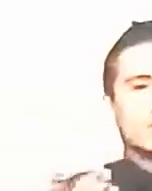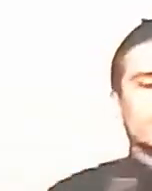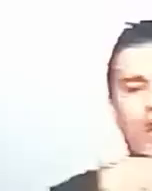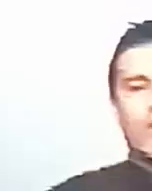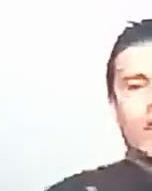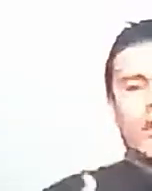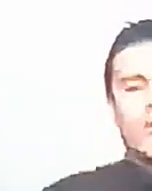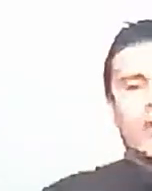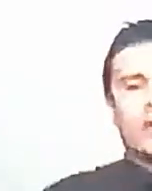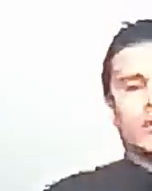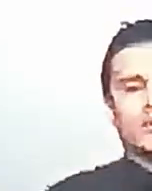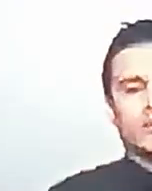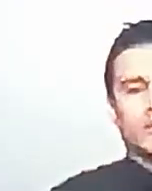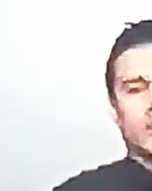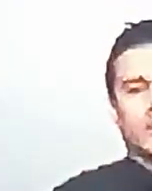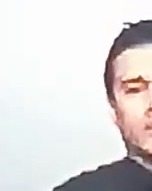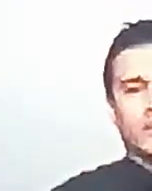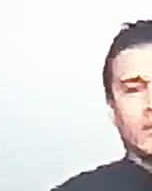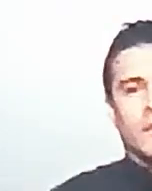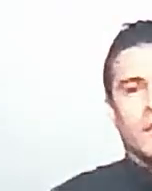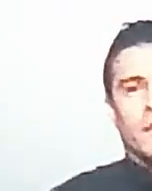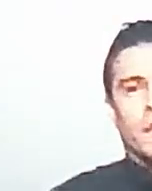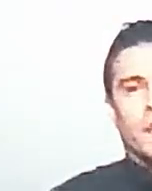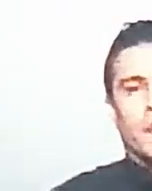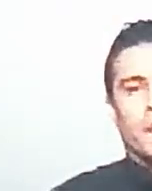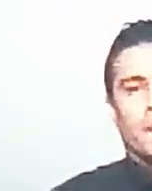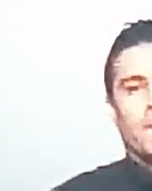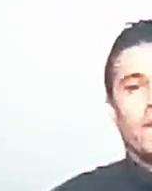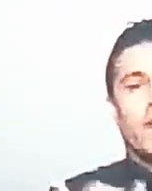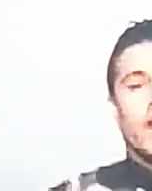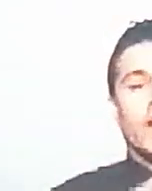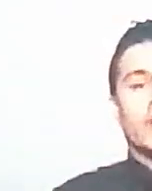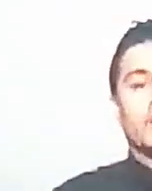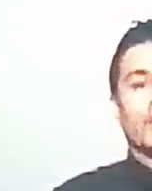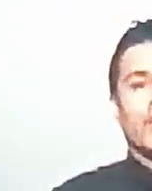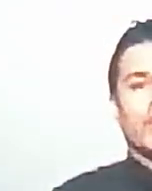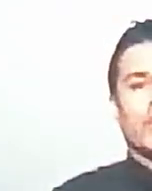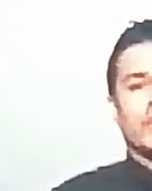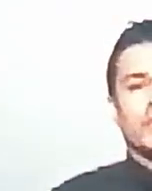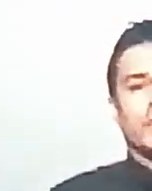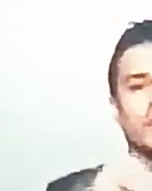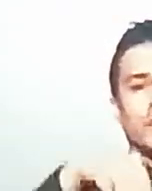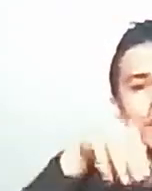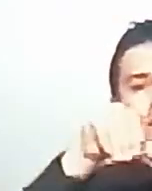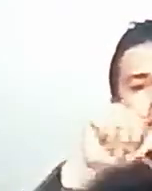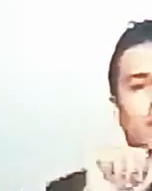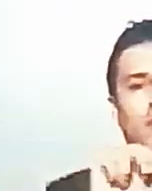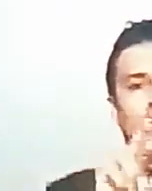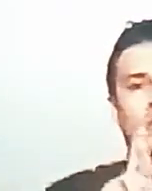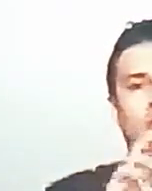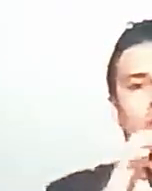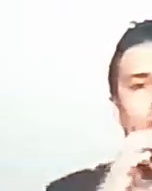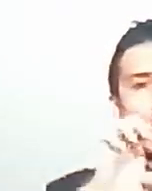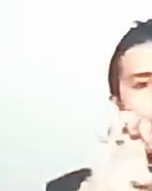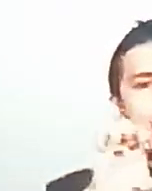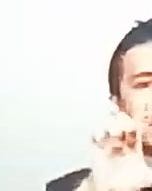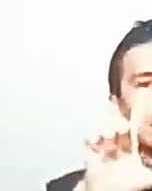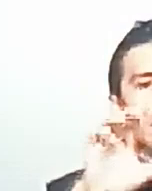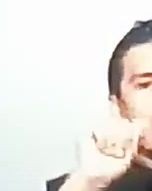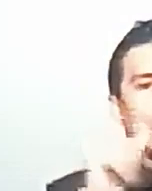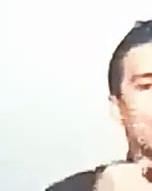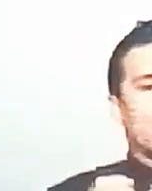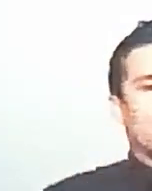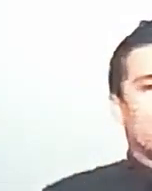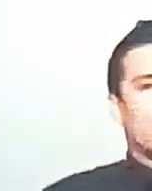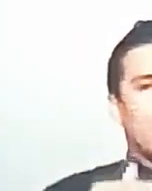Gracias, candidato Félix Ordóñez. Le toca ahora el turno a la doctora Marcela Aguiñaga. Le leo la pregunta. Según el artículo 263,